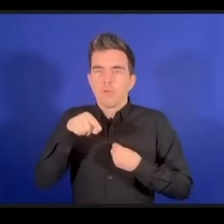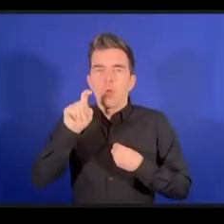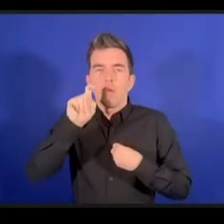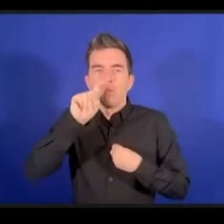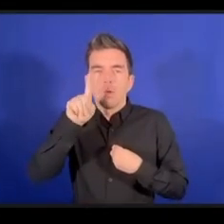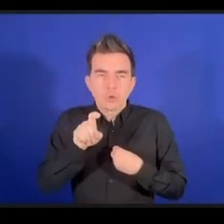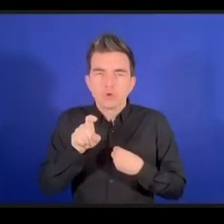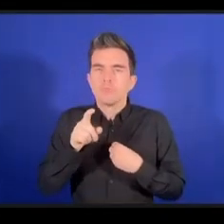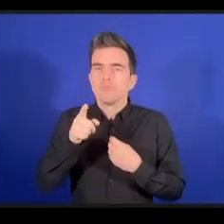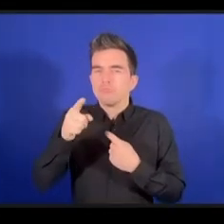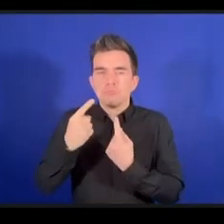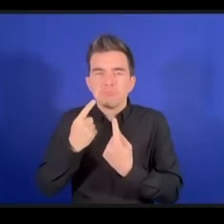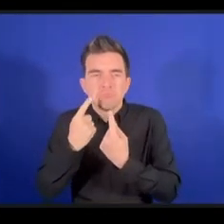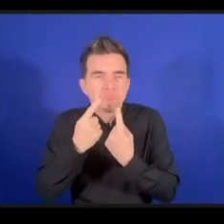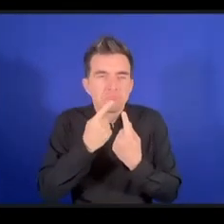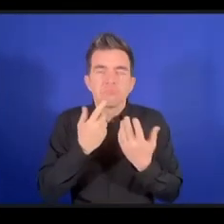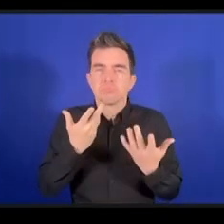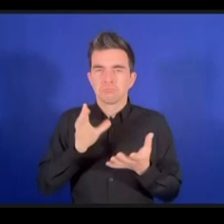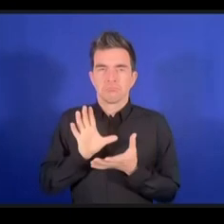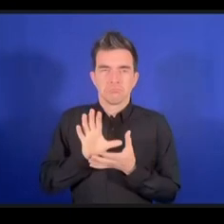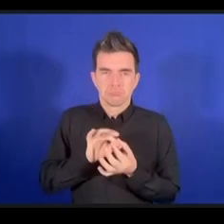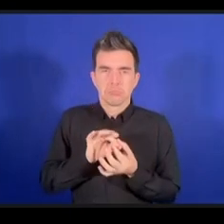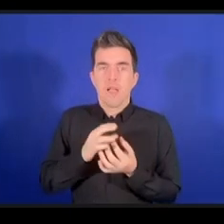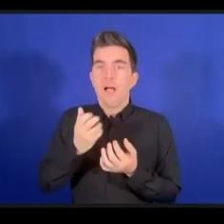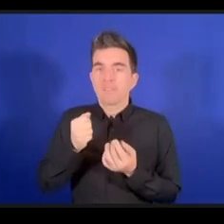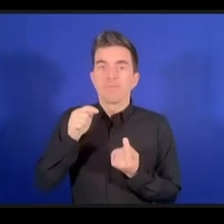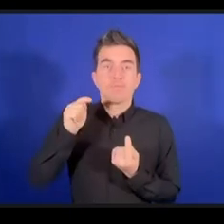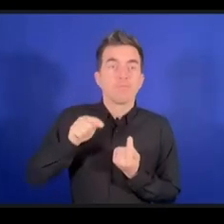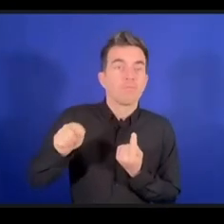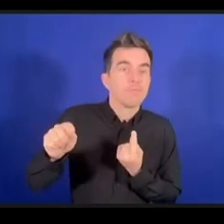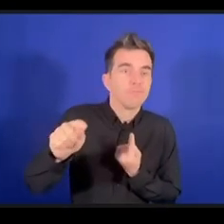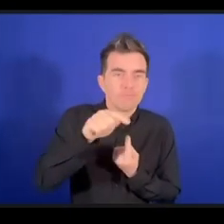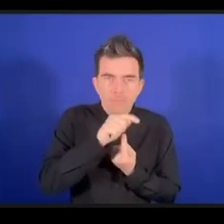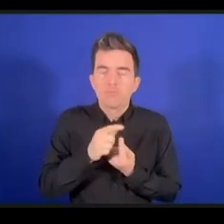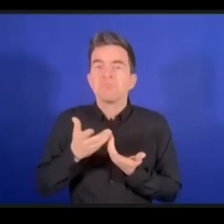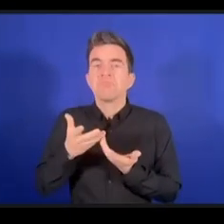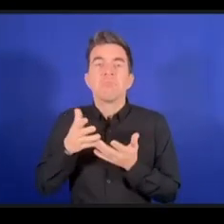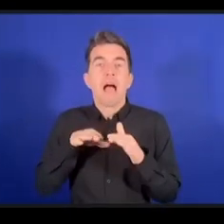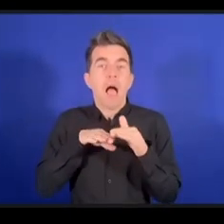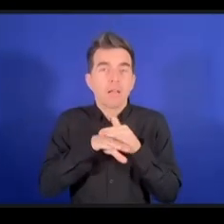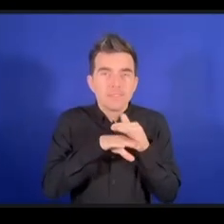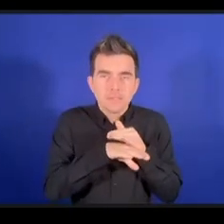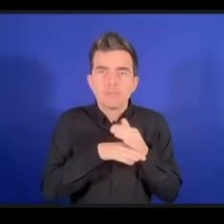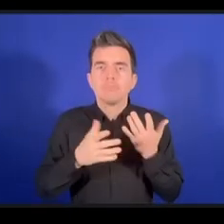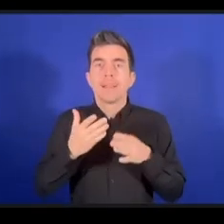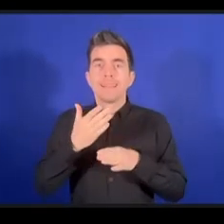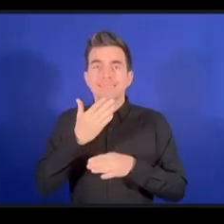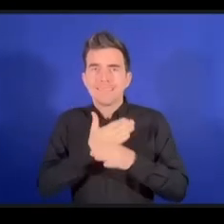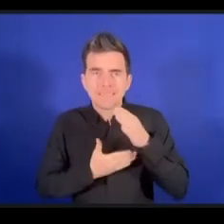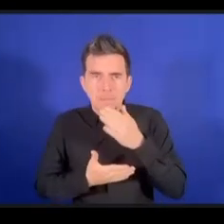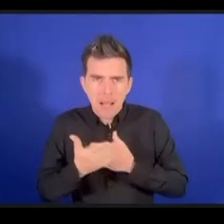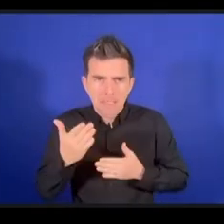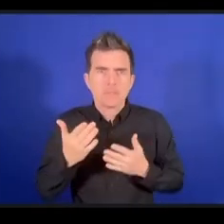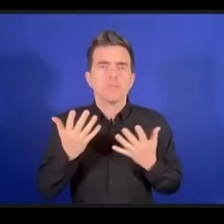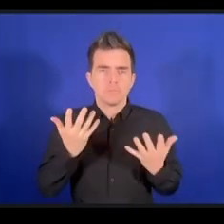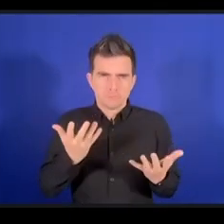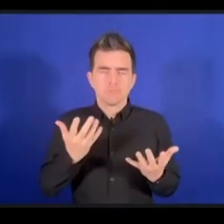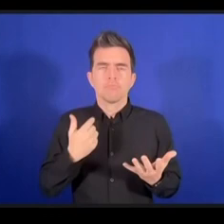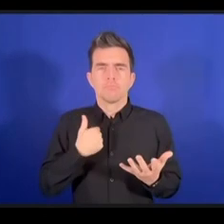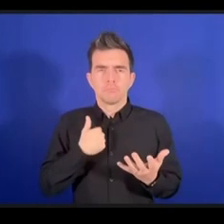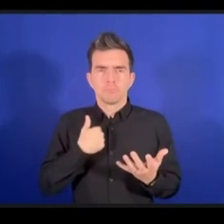coalición dinámica sobre accesibilidad y visibilidad que yo coordino es una de las coaliciones